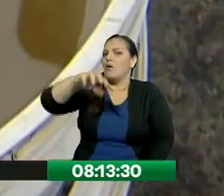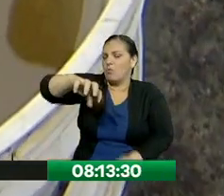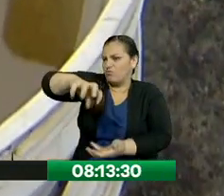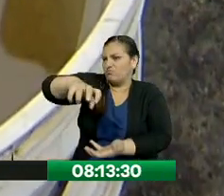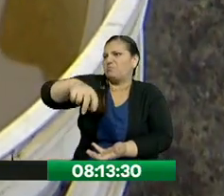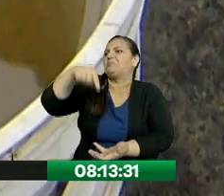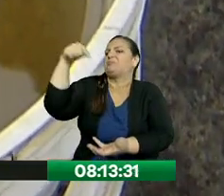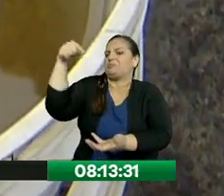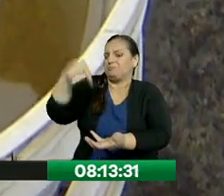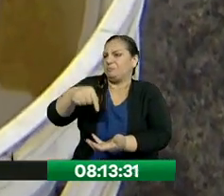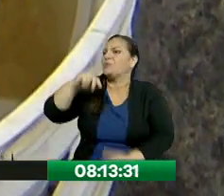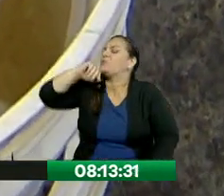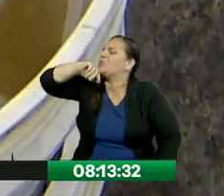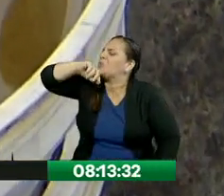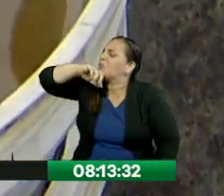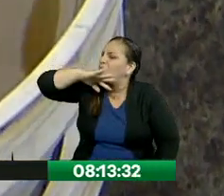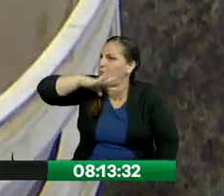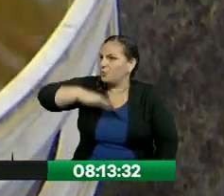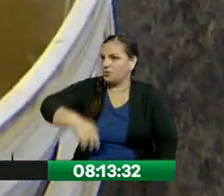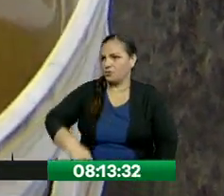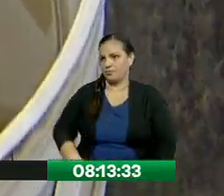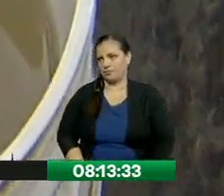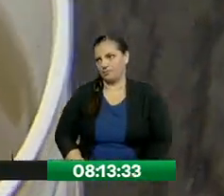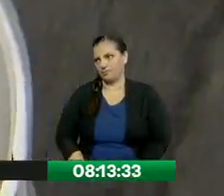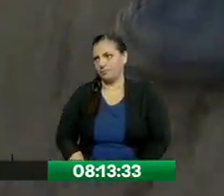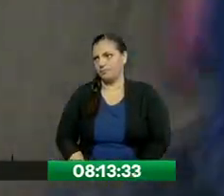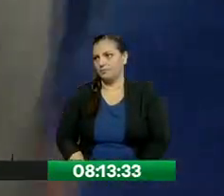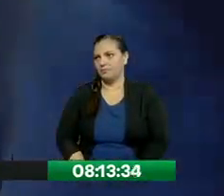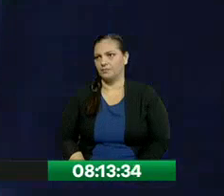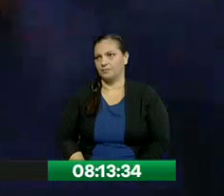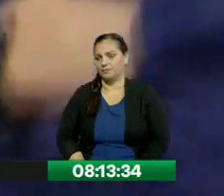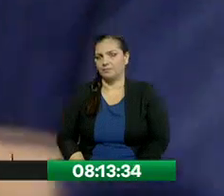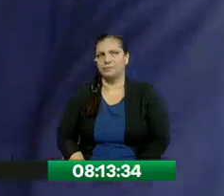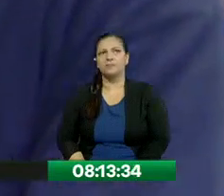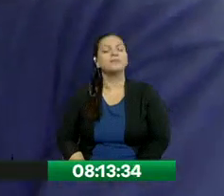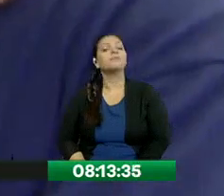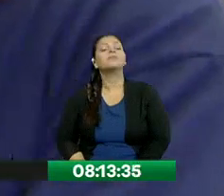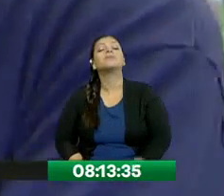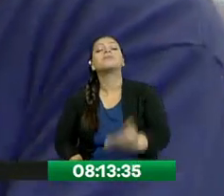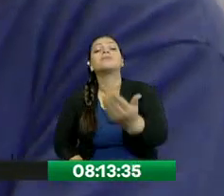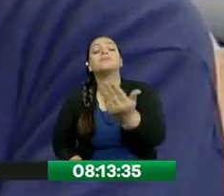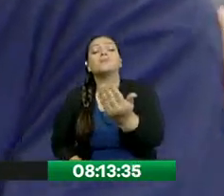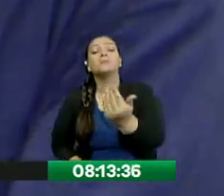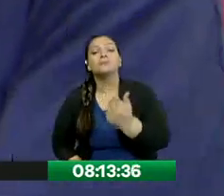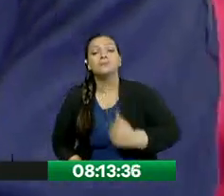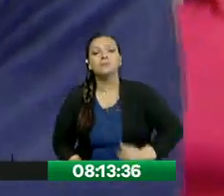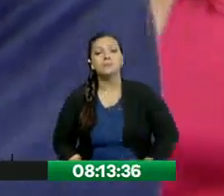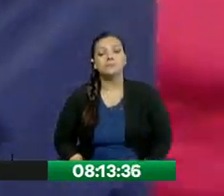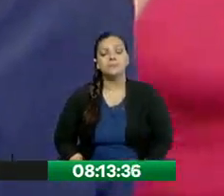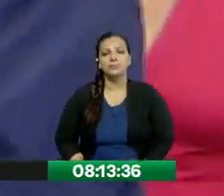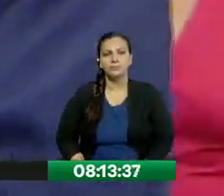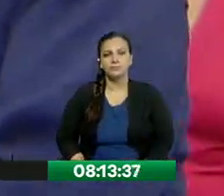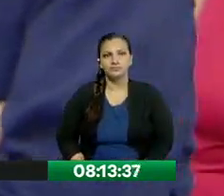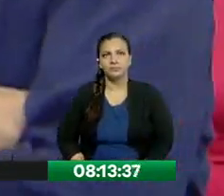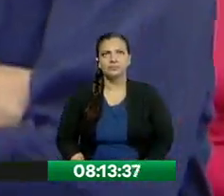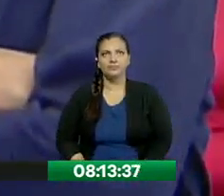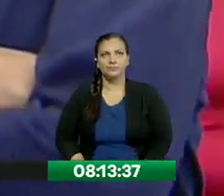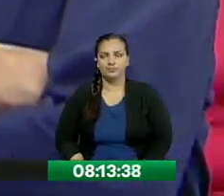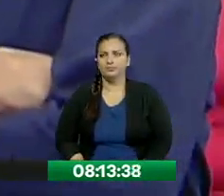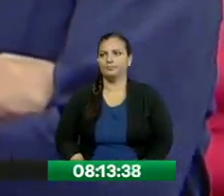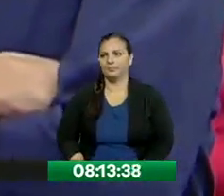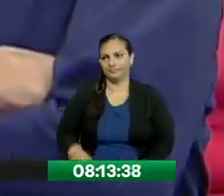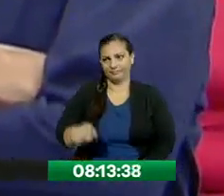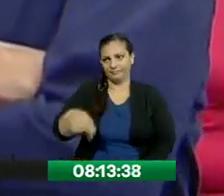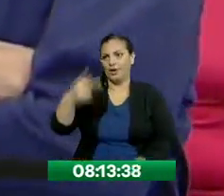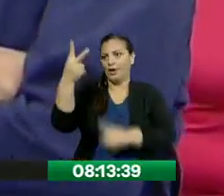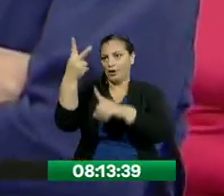que nos da la alcaldesa. Y dos. A ver, por acá, nos dice también, ¿qué ocurre? El agua no está llegando con frecuencia. Ya tiene 2 meses